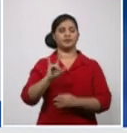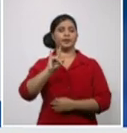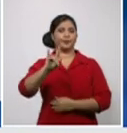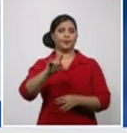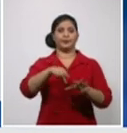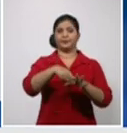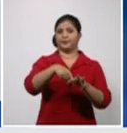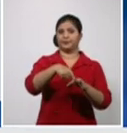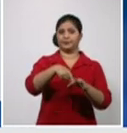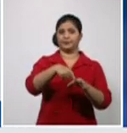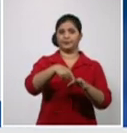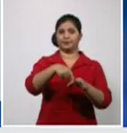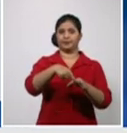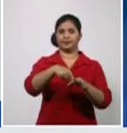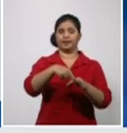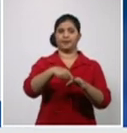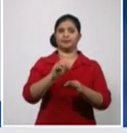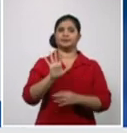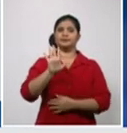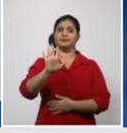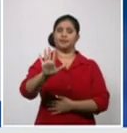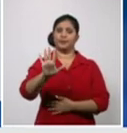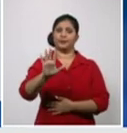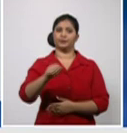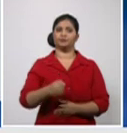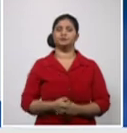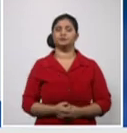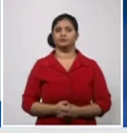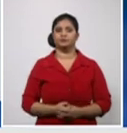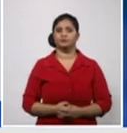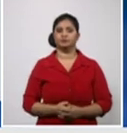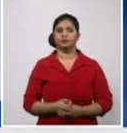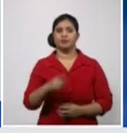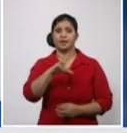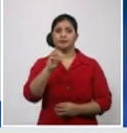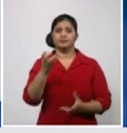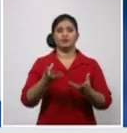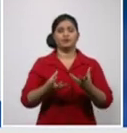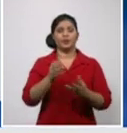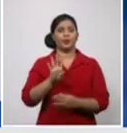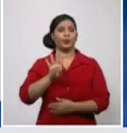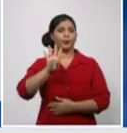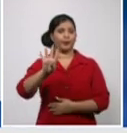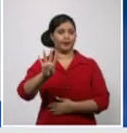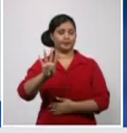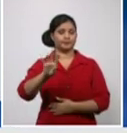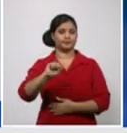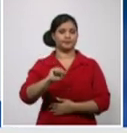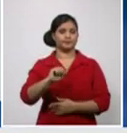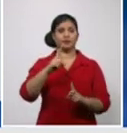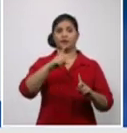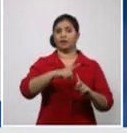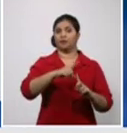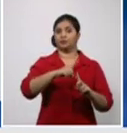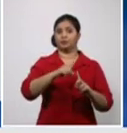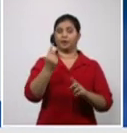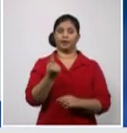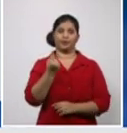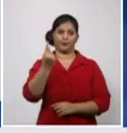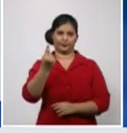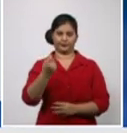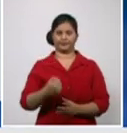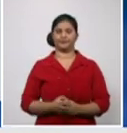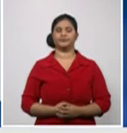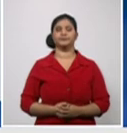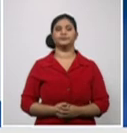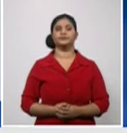especial Isla de la Juventud con 5, Cienfuegos con 4 y Las Tunas con un caso confirmado en el